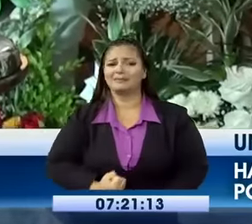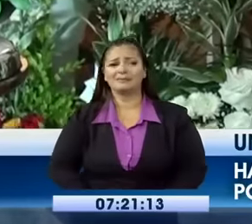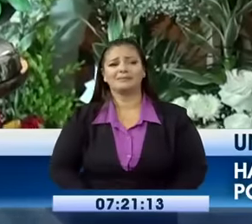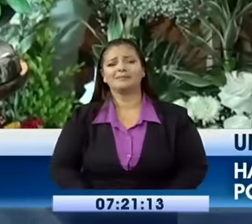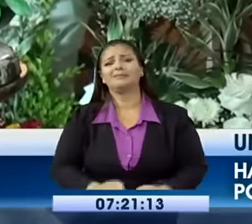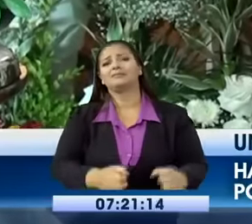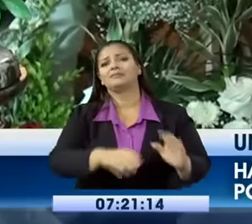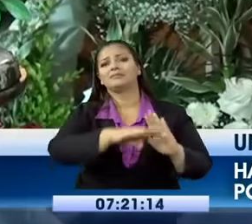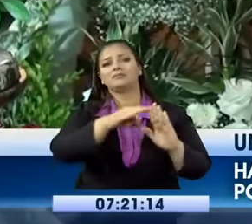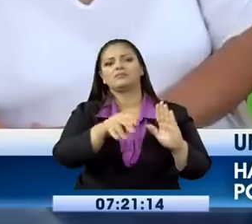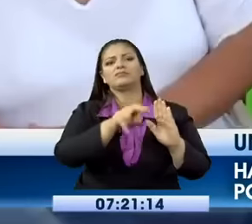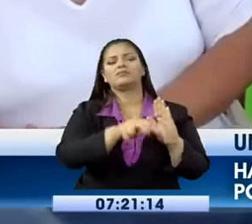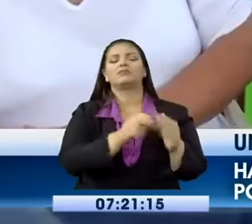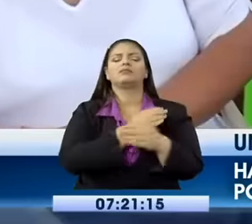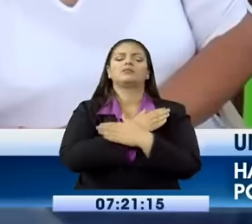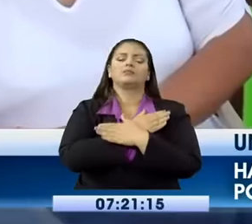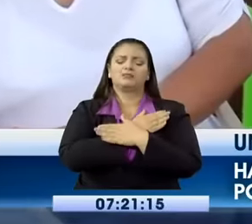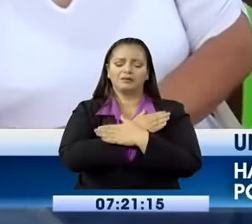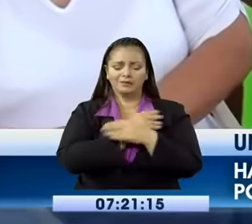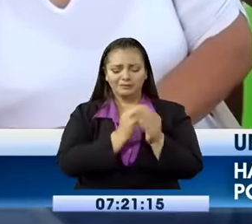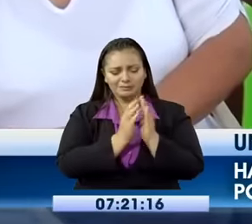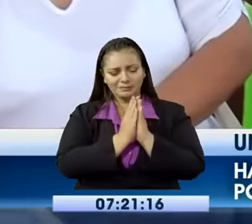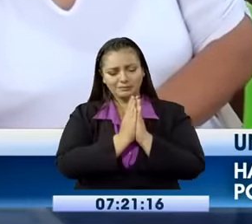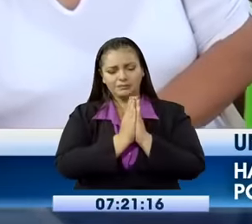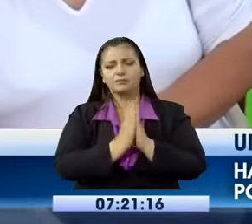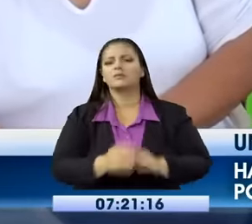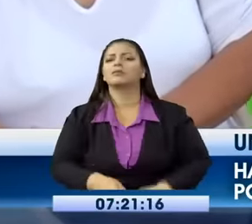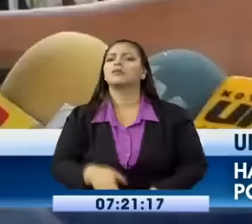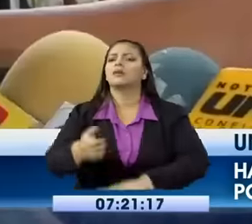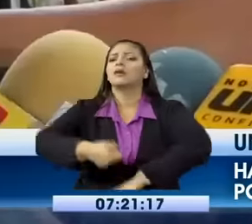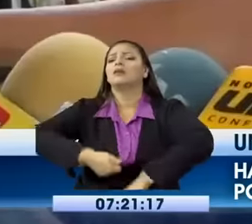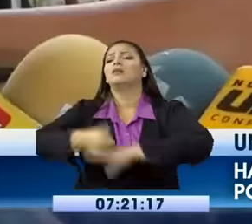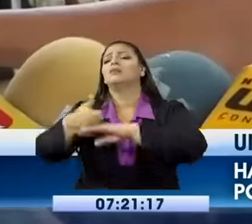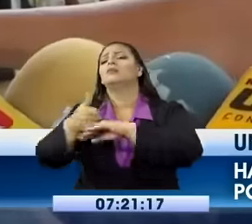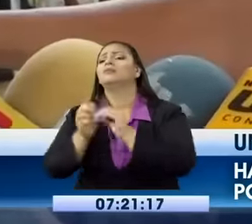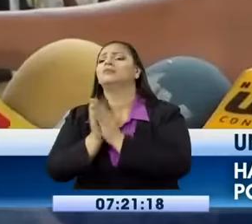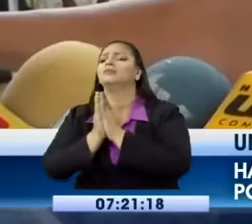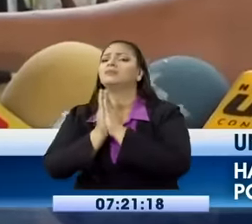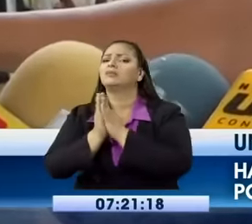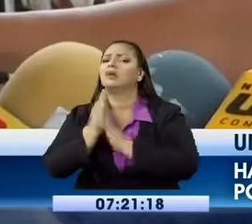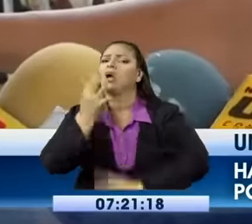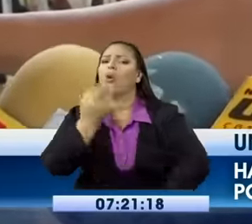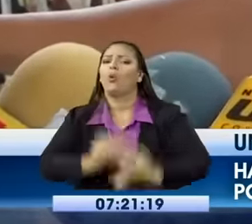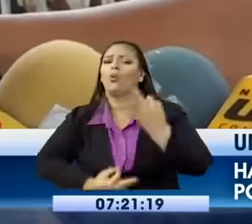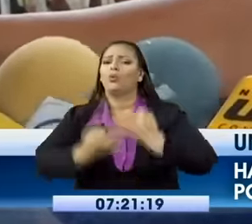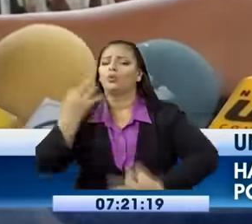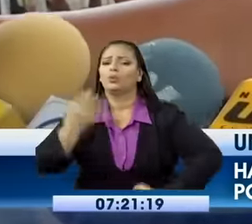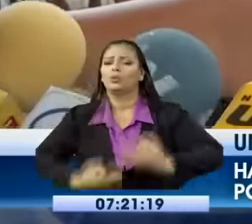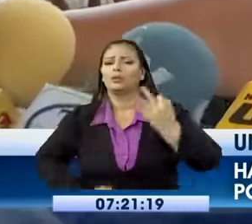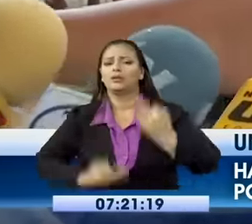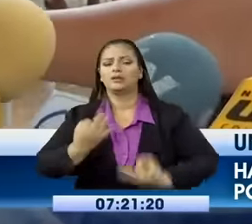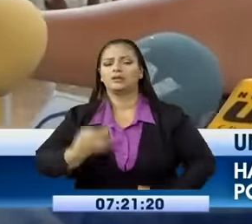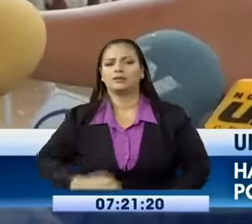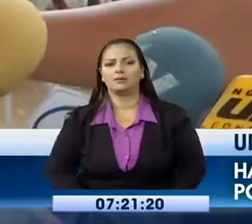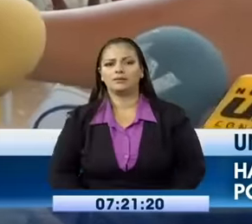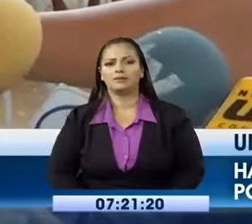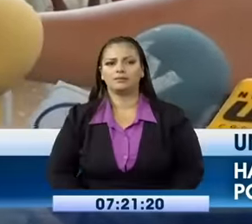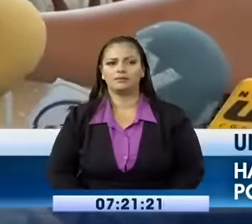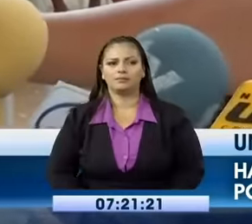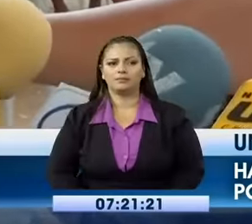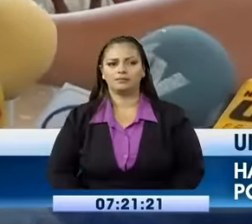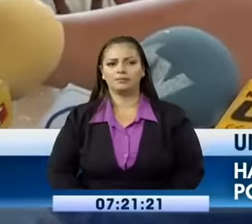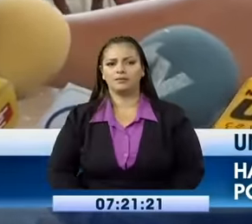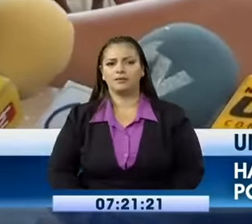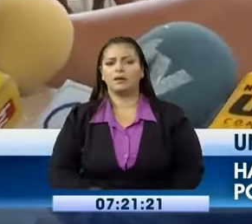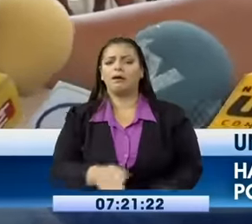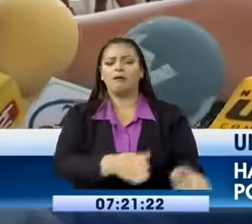restos ellos piden a las autoridades se haga justicia justicia por esto Esto no se